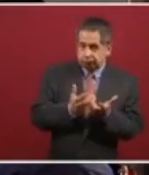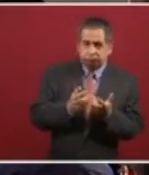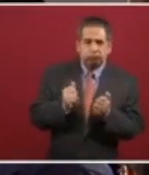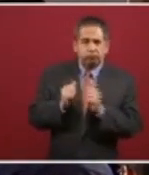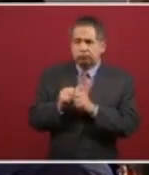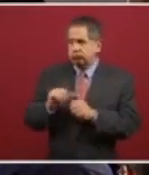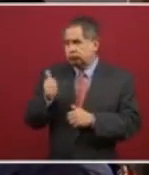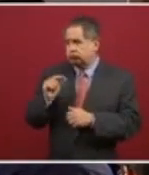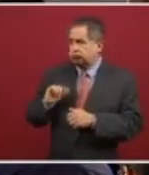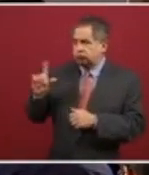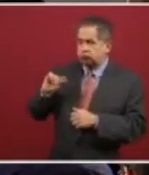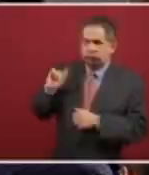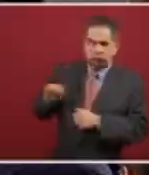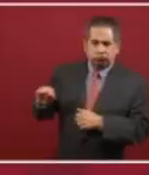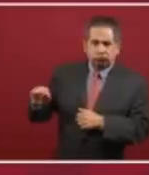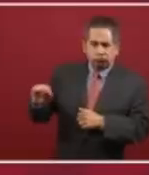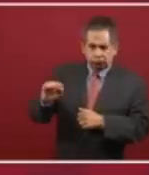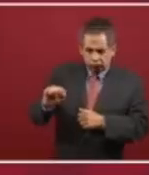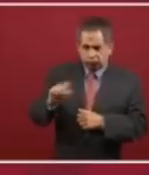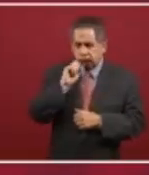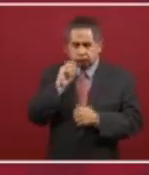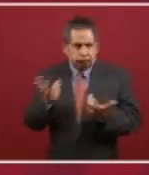otros servidores públicos.